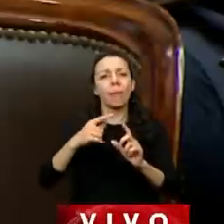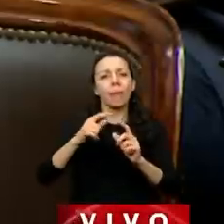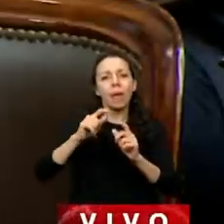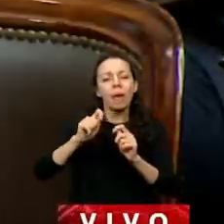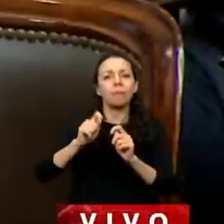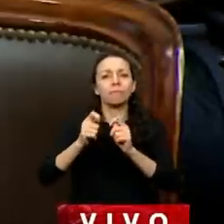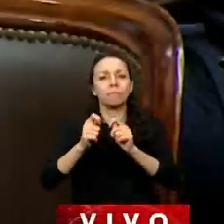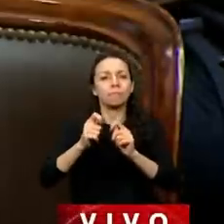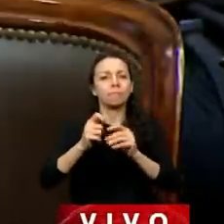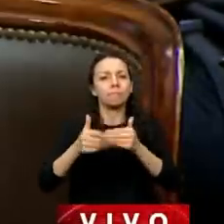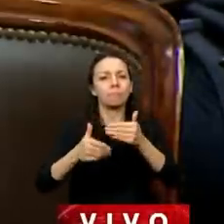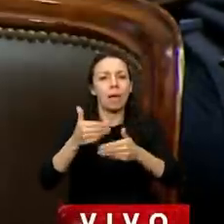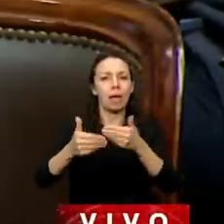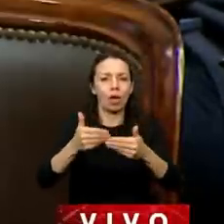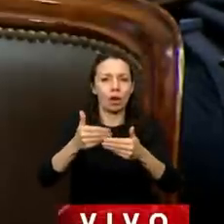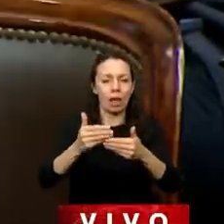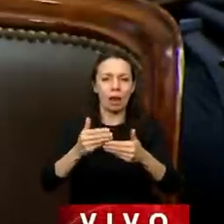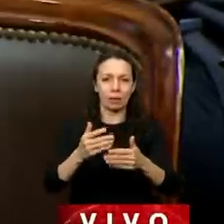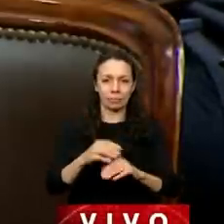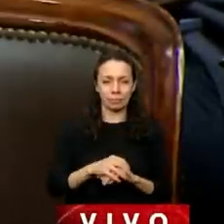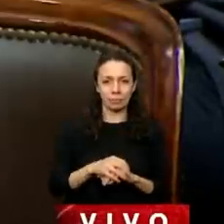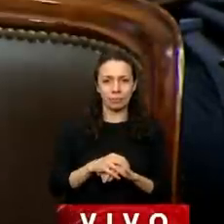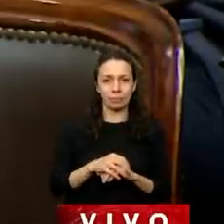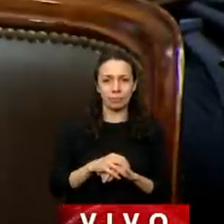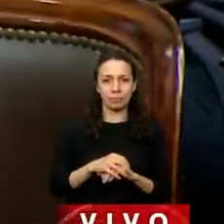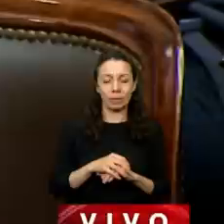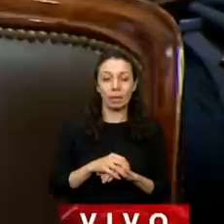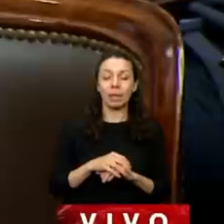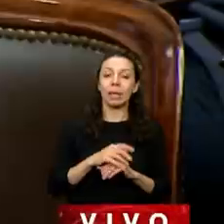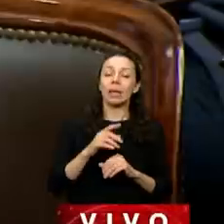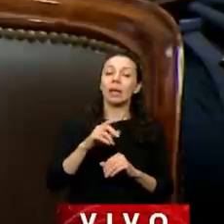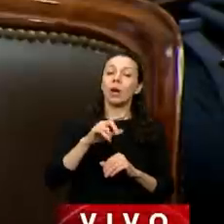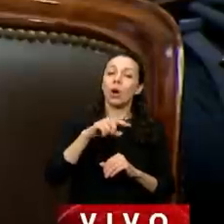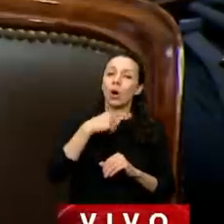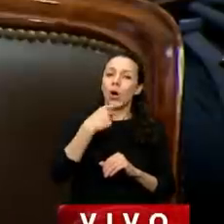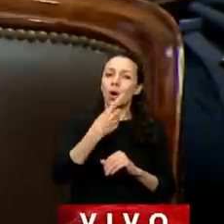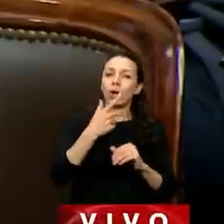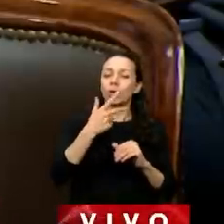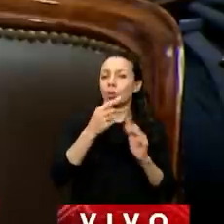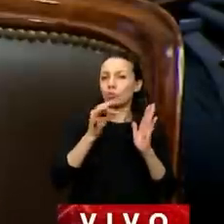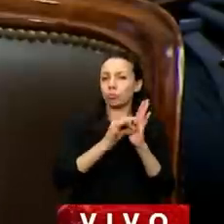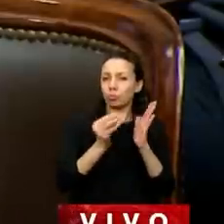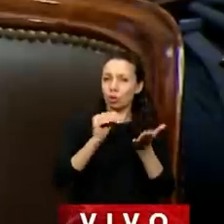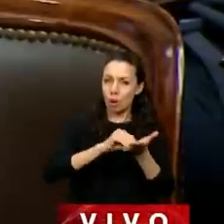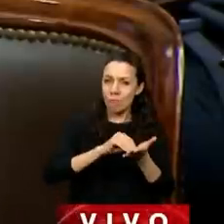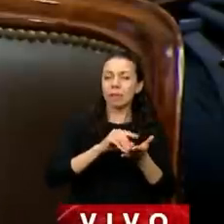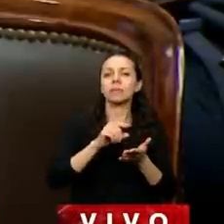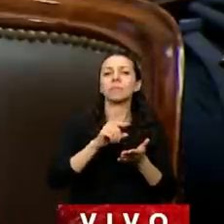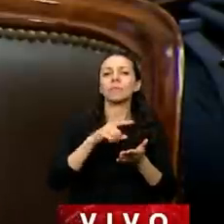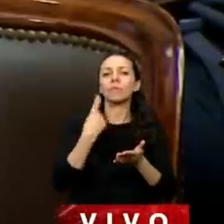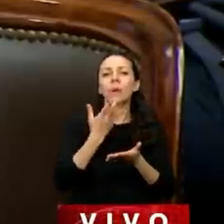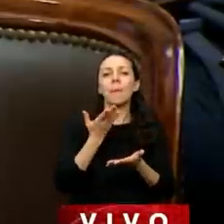desarrollo. Y como tercer punto distintivo, solicitábamos la necesidad de que